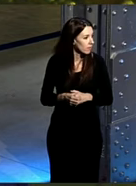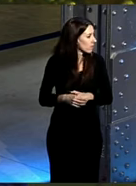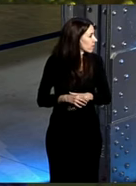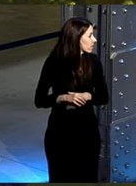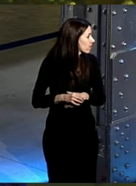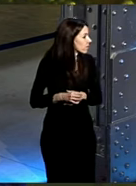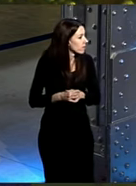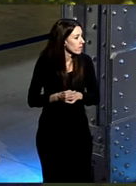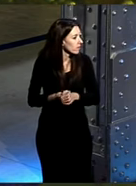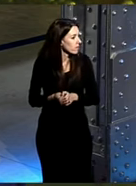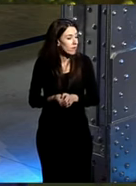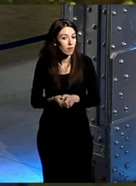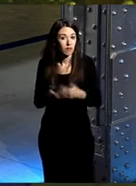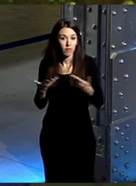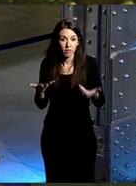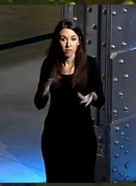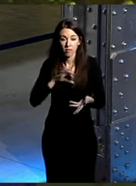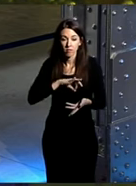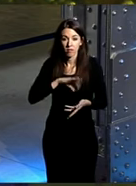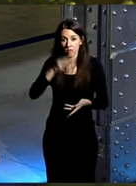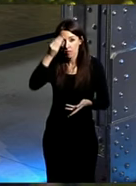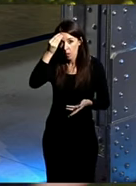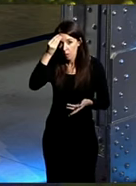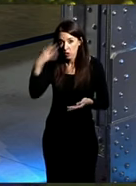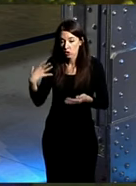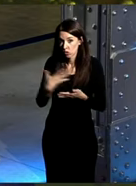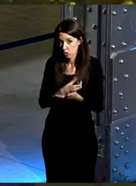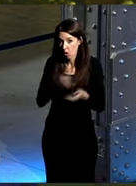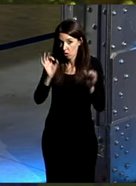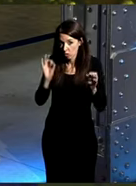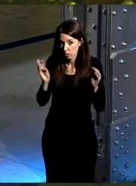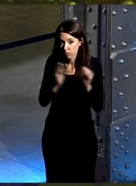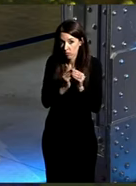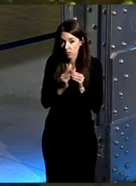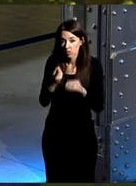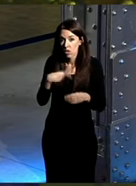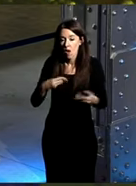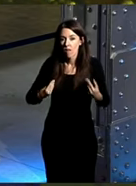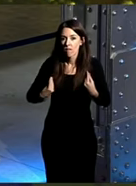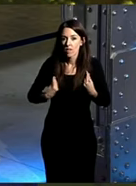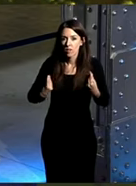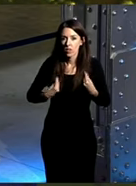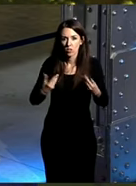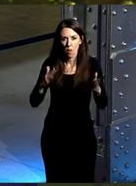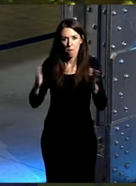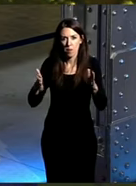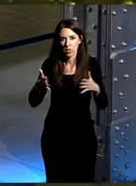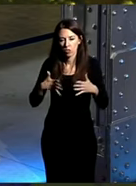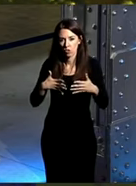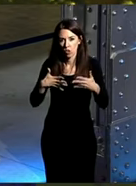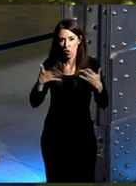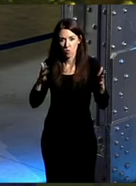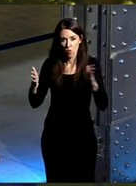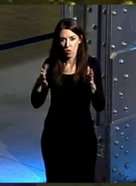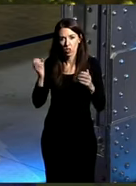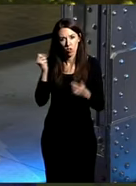Entonces, señores, yo creo que todos estamos de acuerdo que estamos viviendo un momento apasionante, un